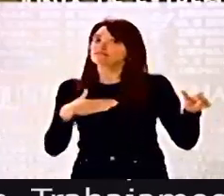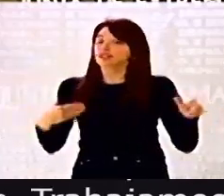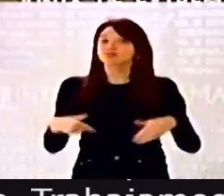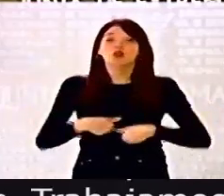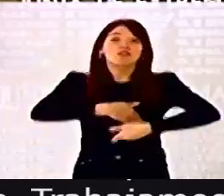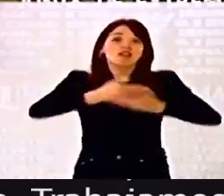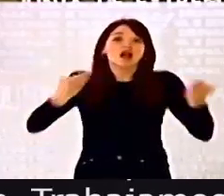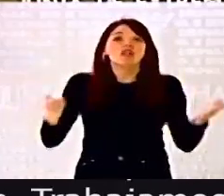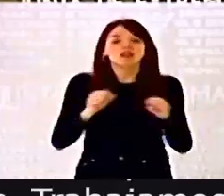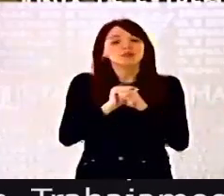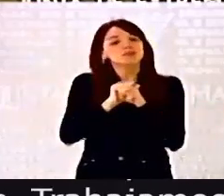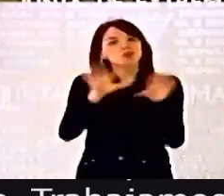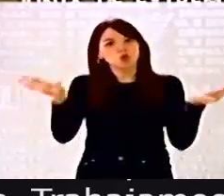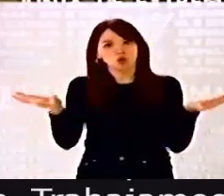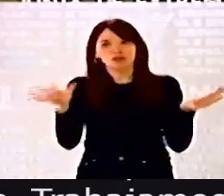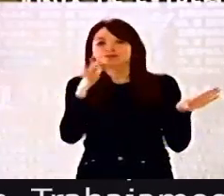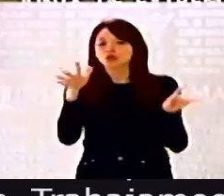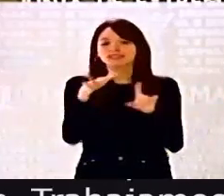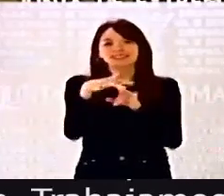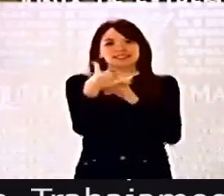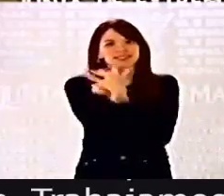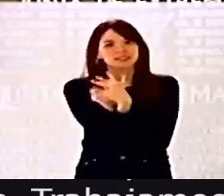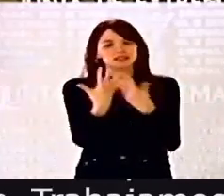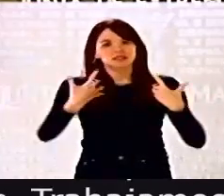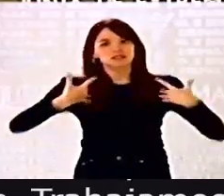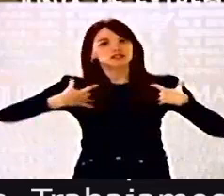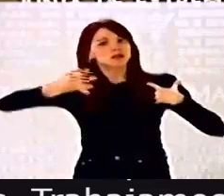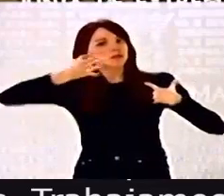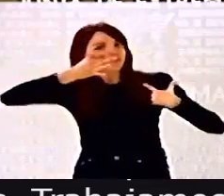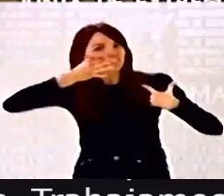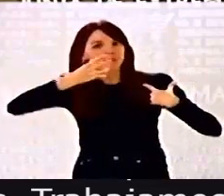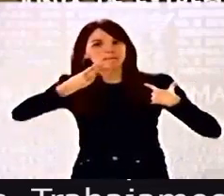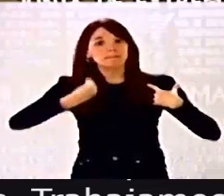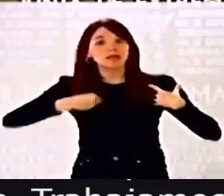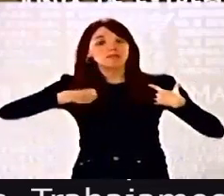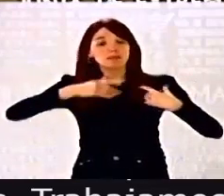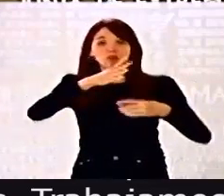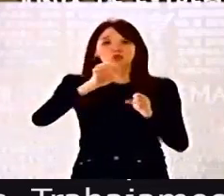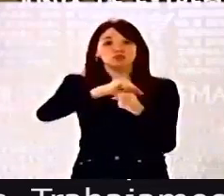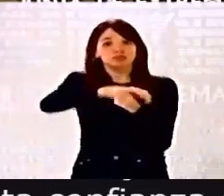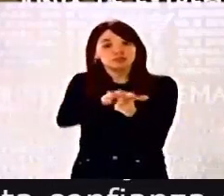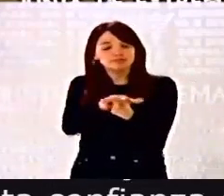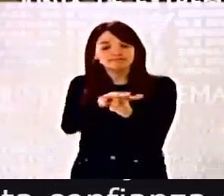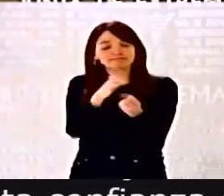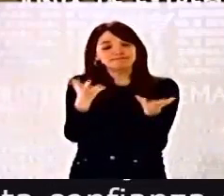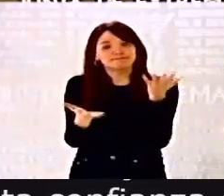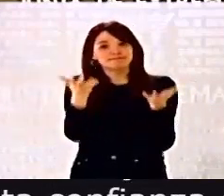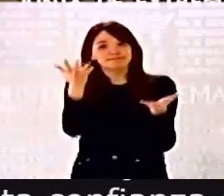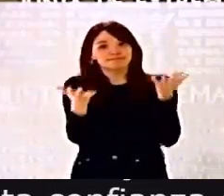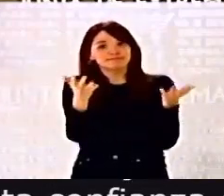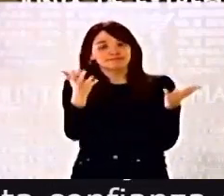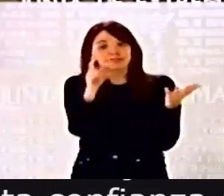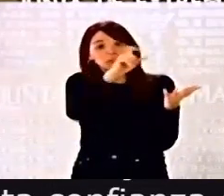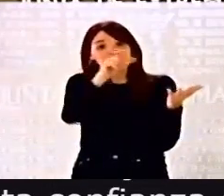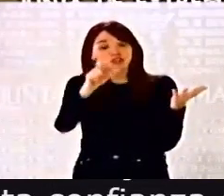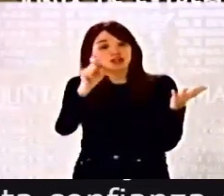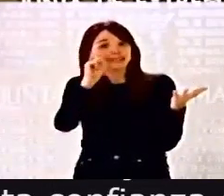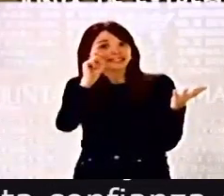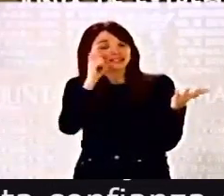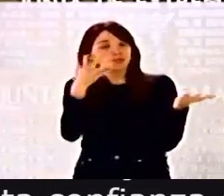confianza, que esta situación que estamos viviendo con esta pandemia, pues es posible que en los turistas se haya